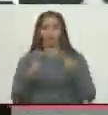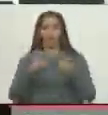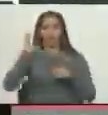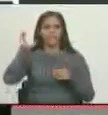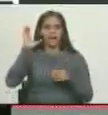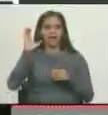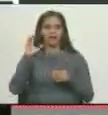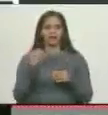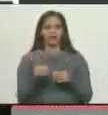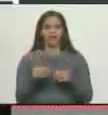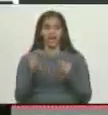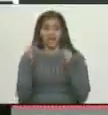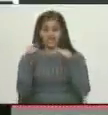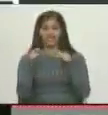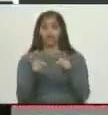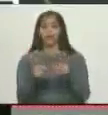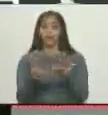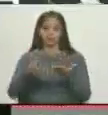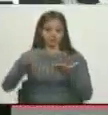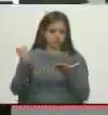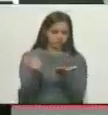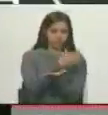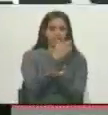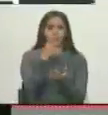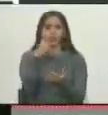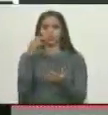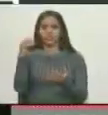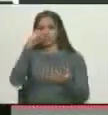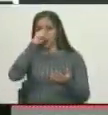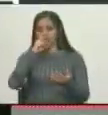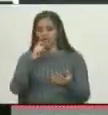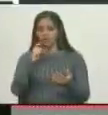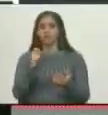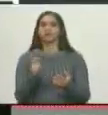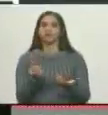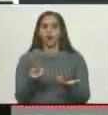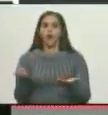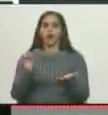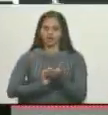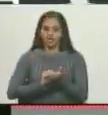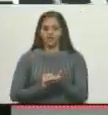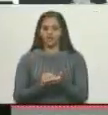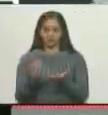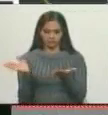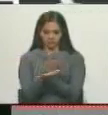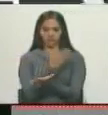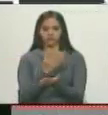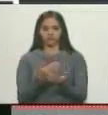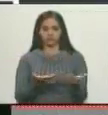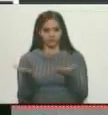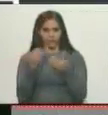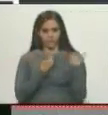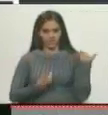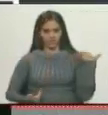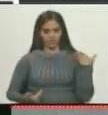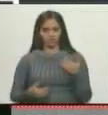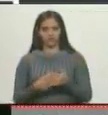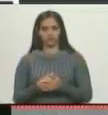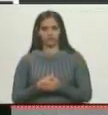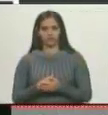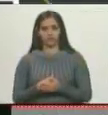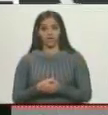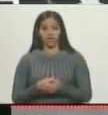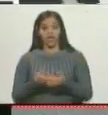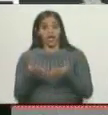¡Viva la patria! Así como los derrotamos hace 200 años, hoy los volveremos a derrotar. Adelante, compañero presidente. Así es.